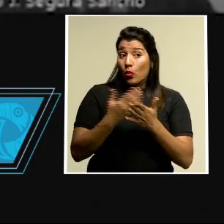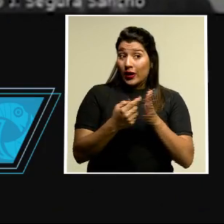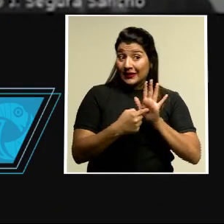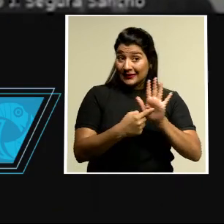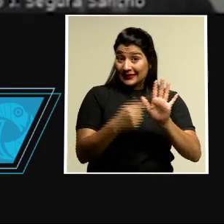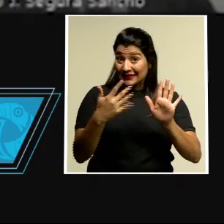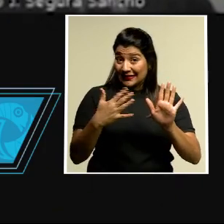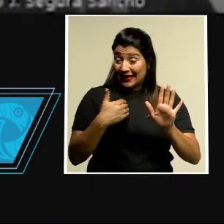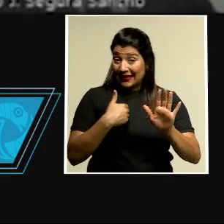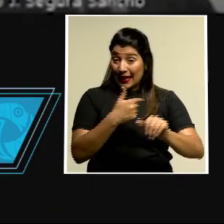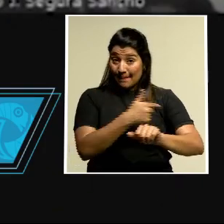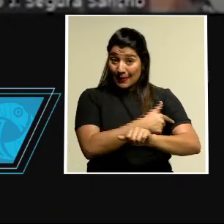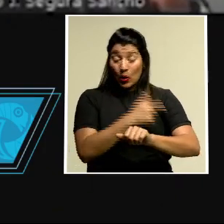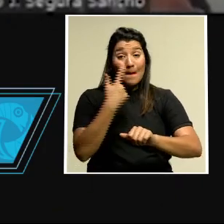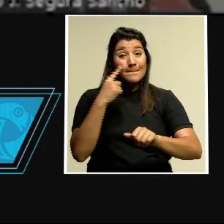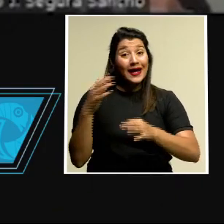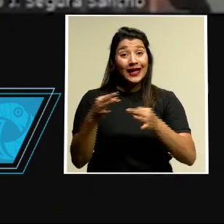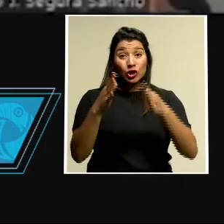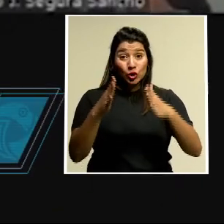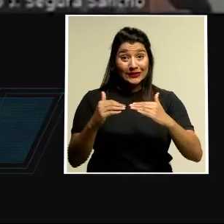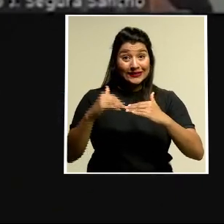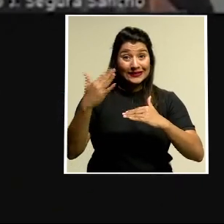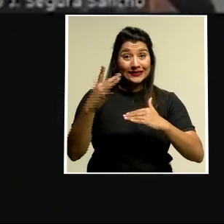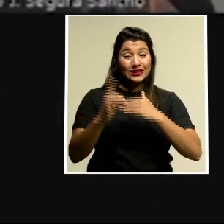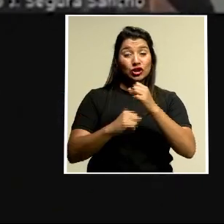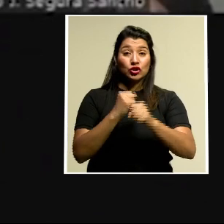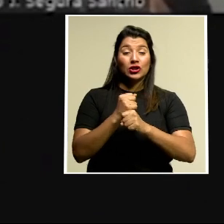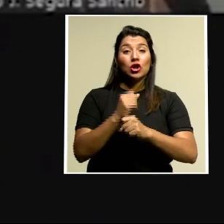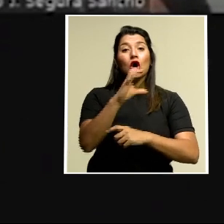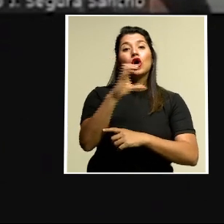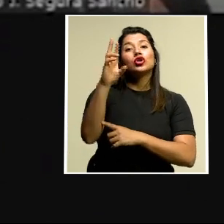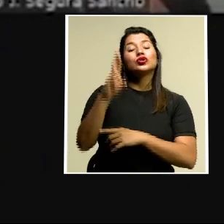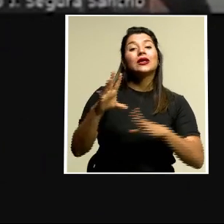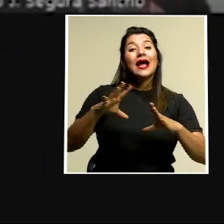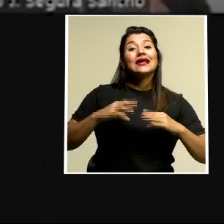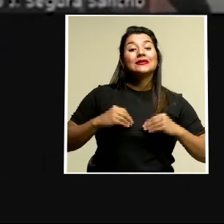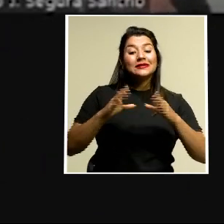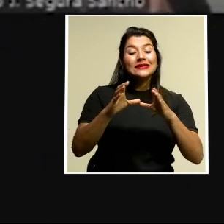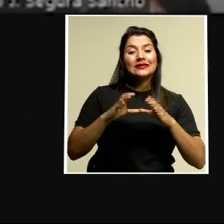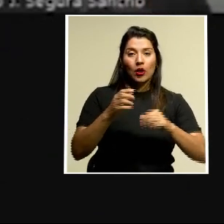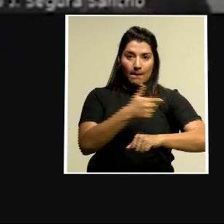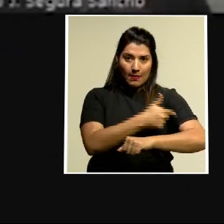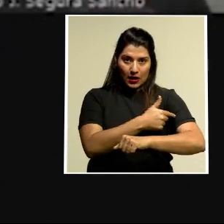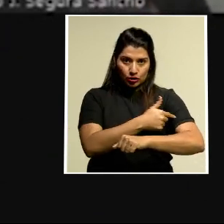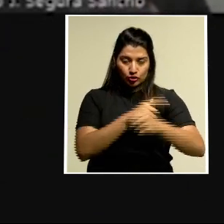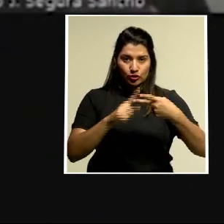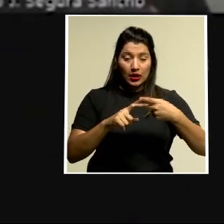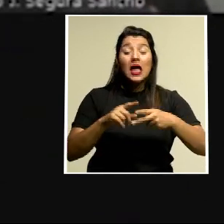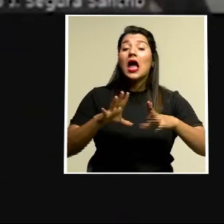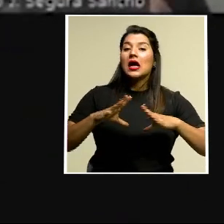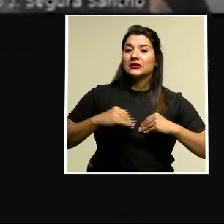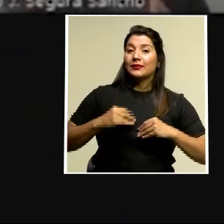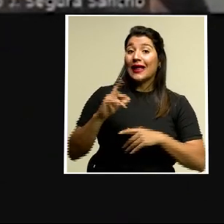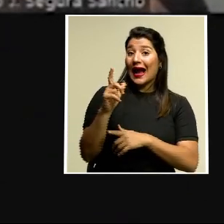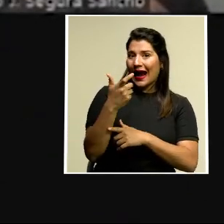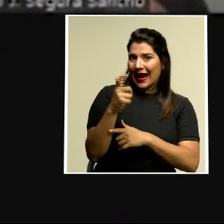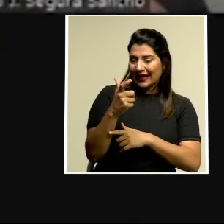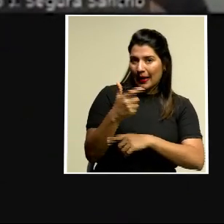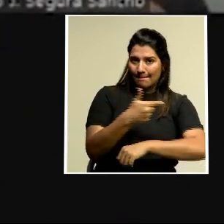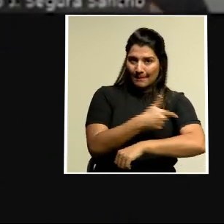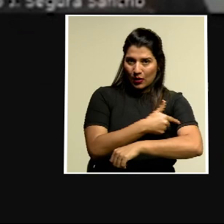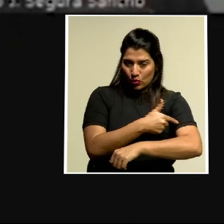intensivos. Durante la conferencia de prensa de este viernes, también se informó que los turistas que ya hayan completado su esquema de vacunación o